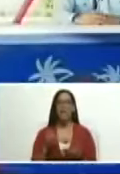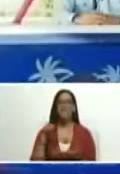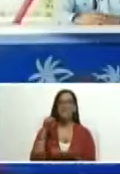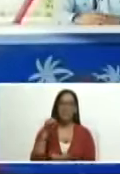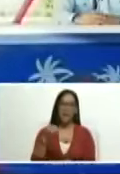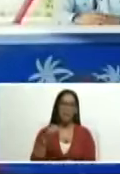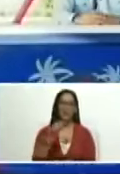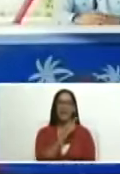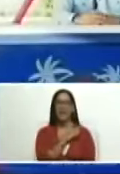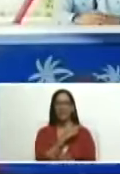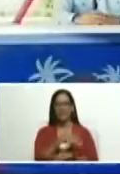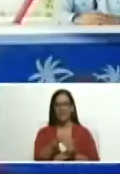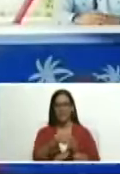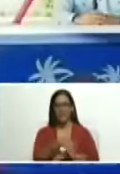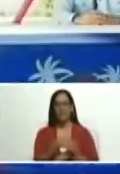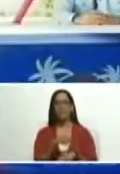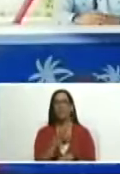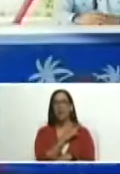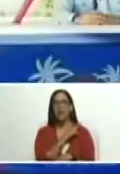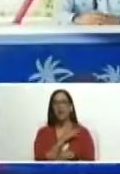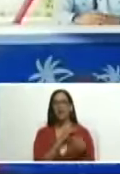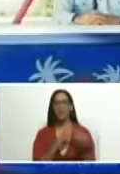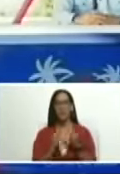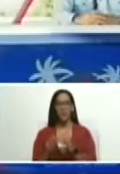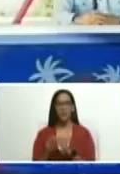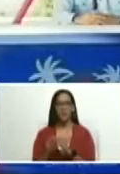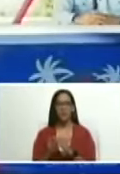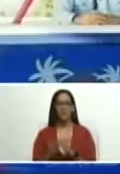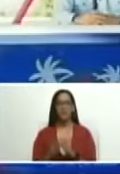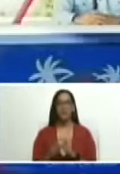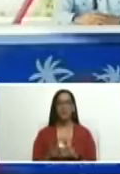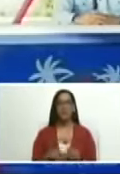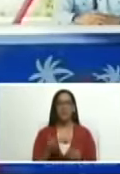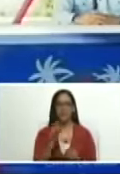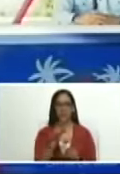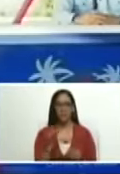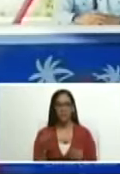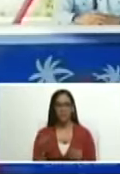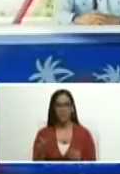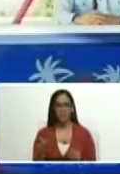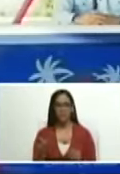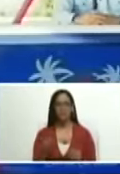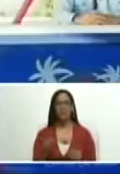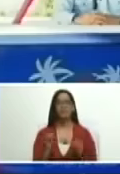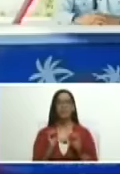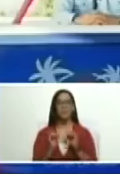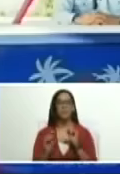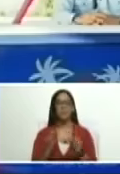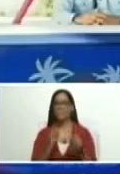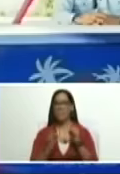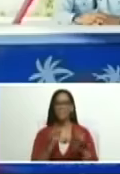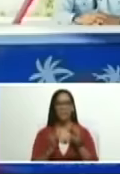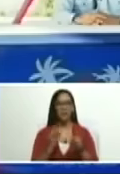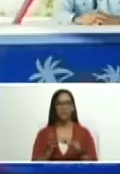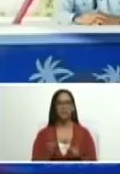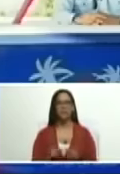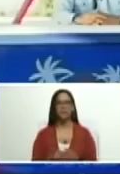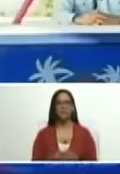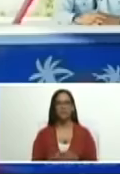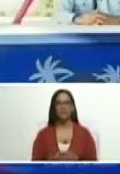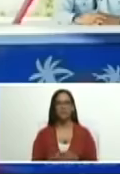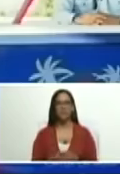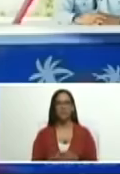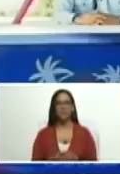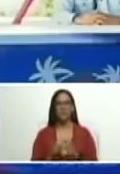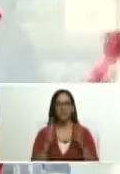la jefa de calle, la jefa de comunidad y el vecino y la vecina reportan, pim, pum, pa, y